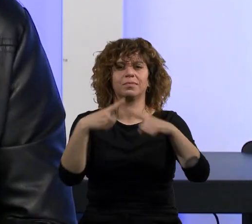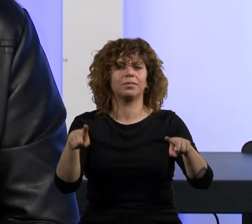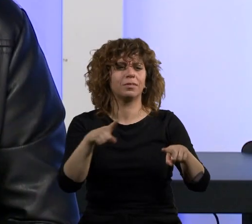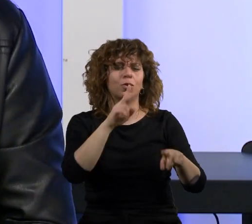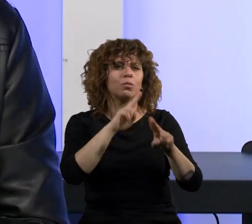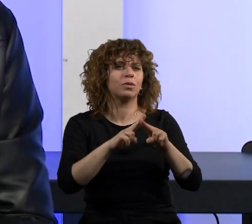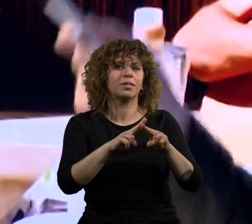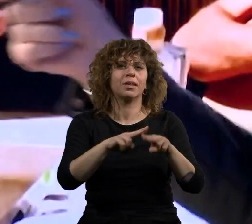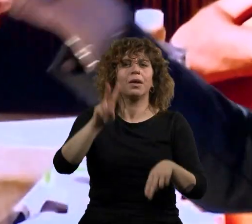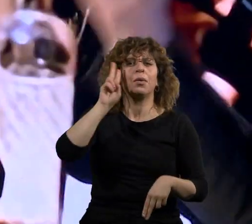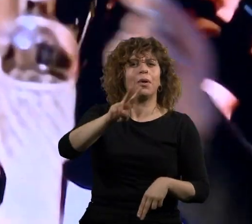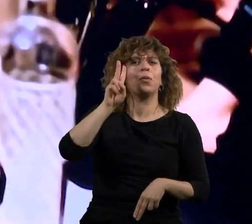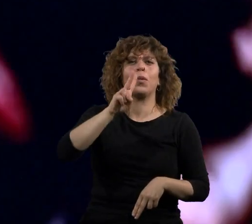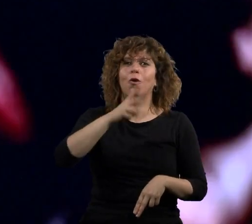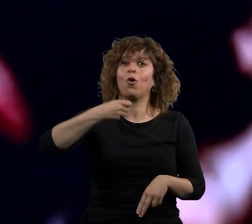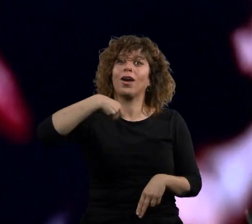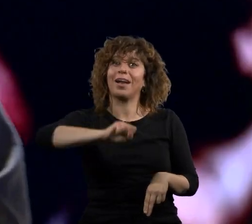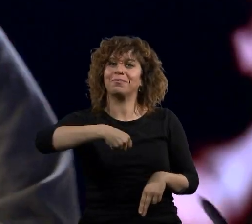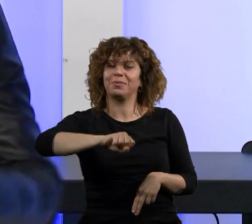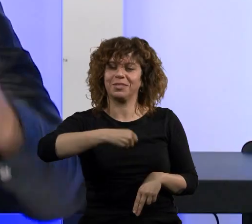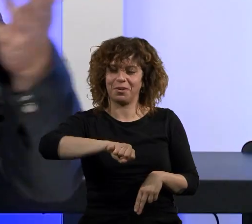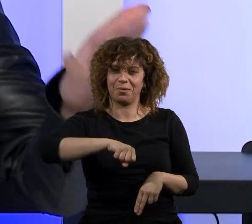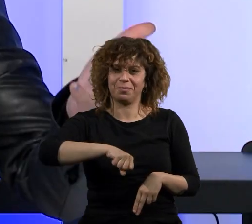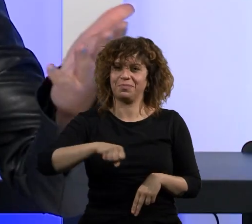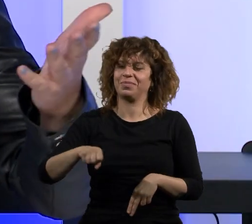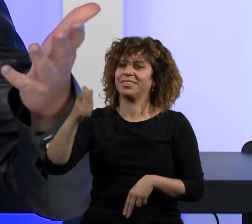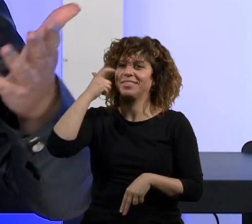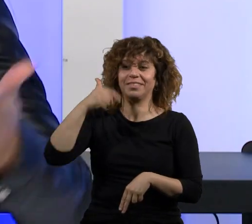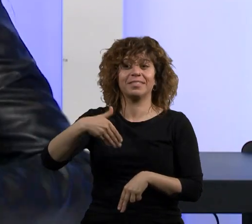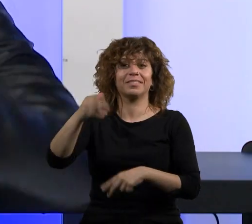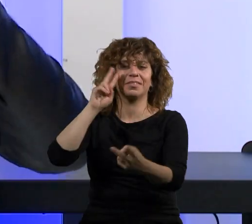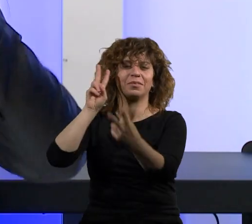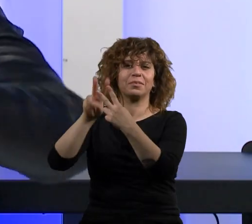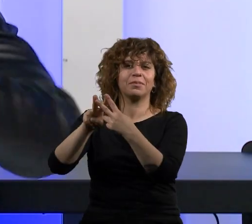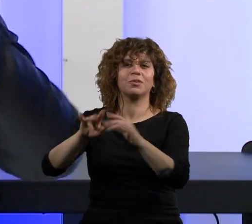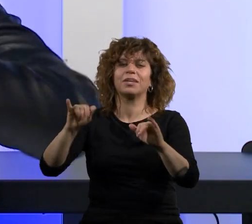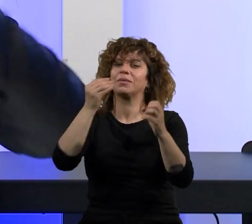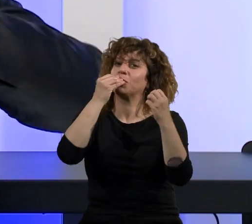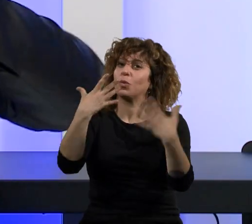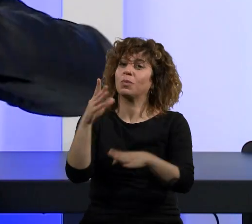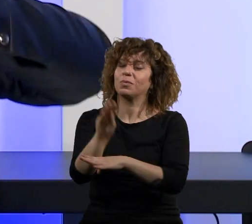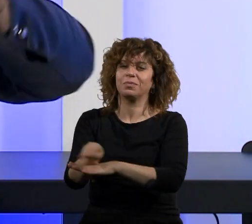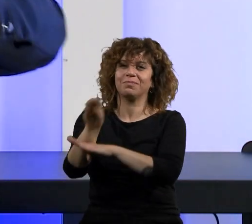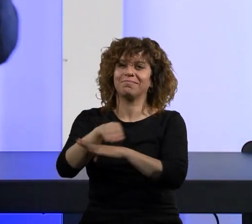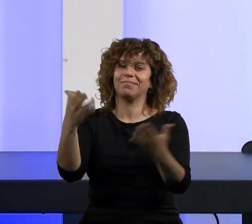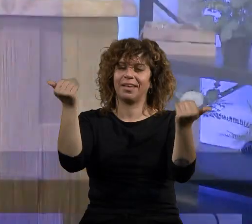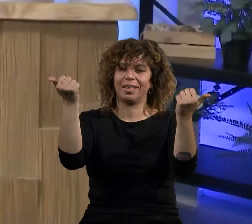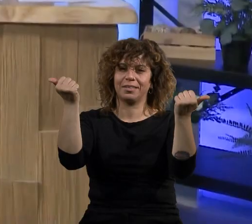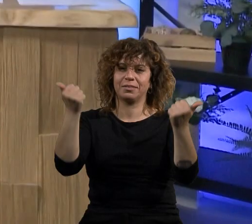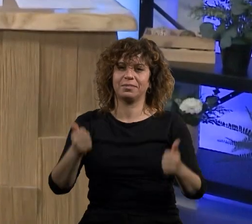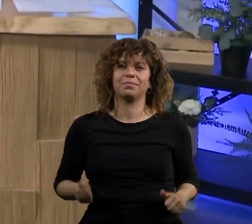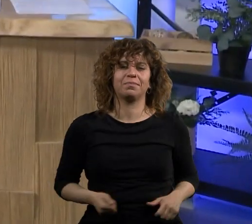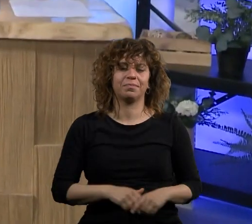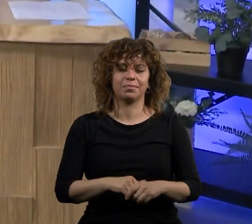es? Veo calimocheo. Venga, pues veo calimocheo y nada, nos vemos en la próxima, ¿eh? Que les vaya muy bien, cuídense, adiós. Chao.